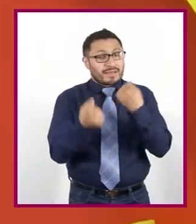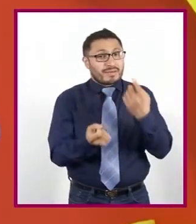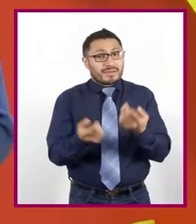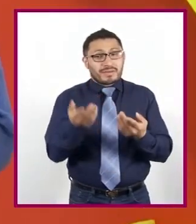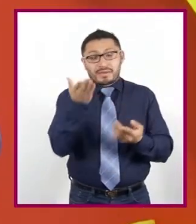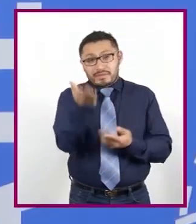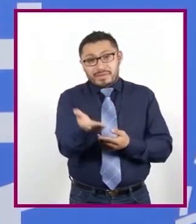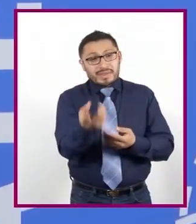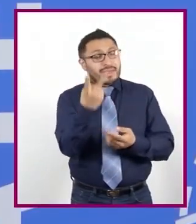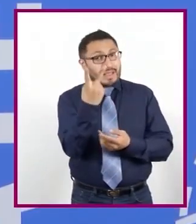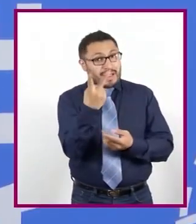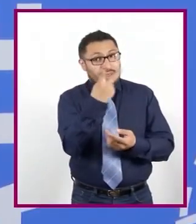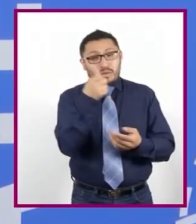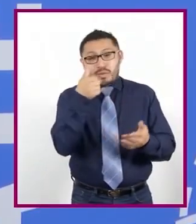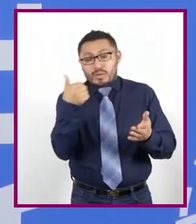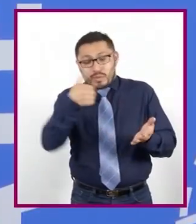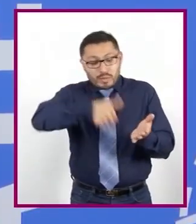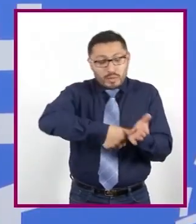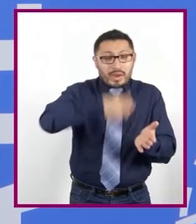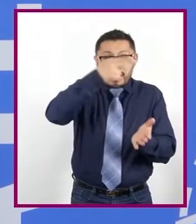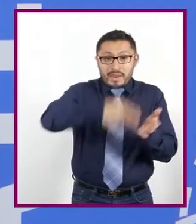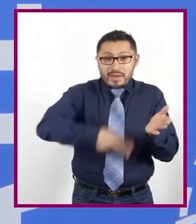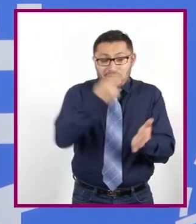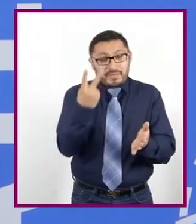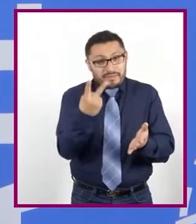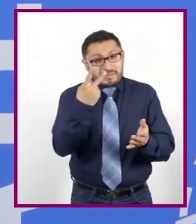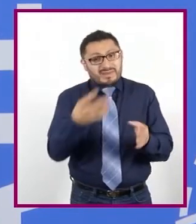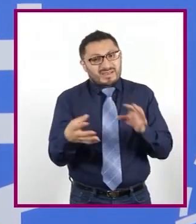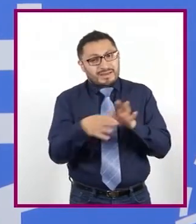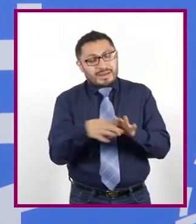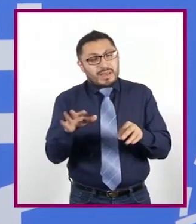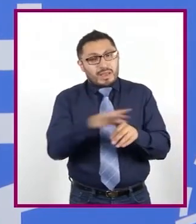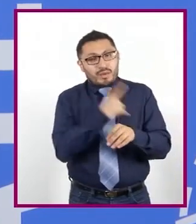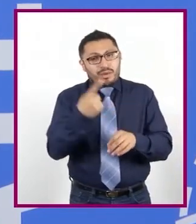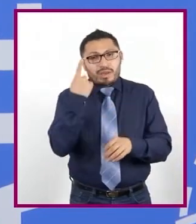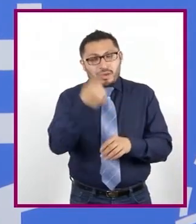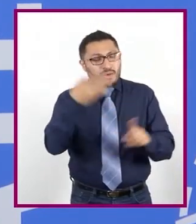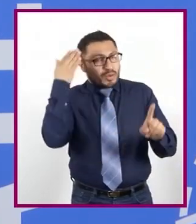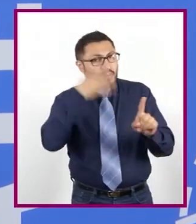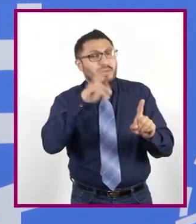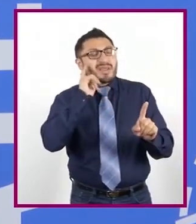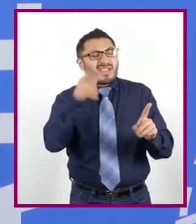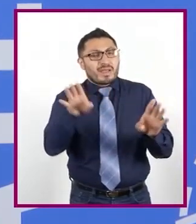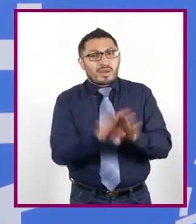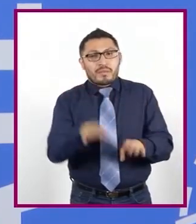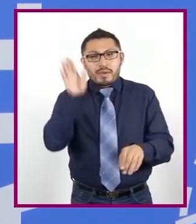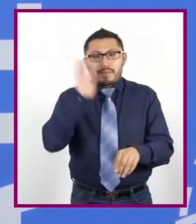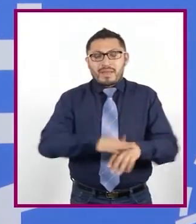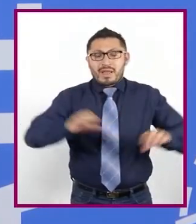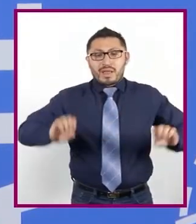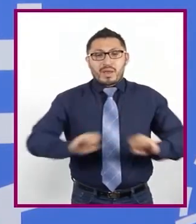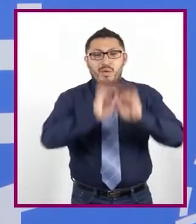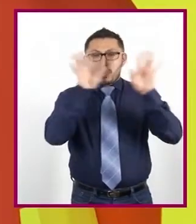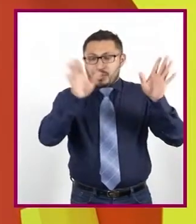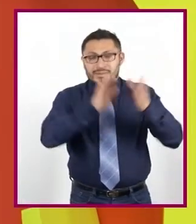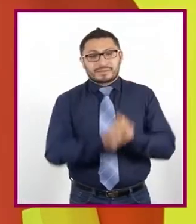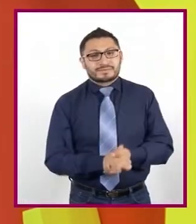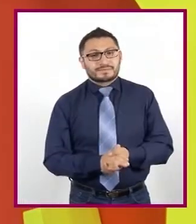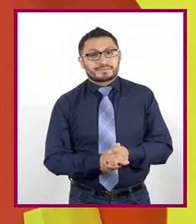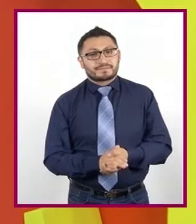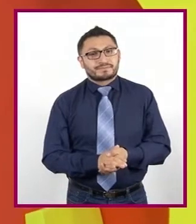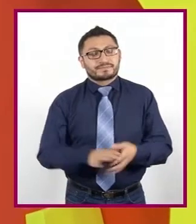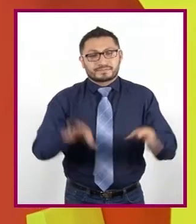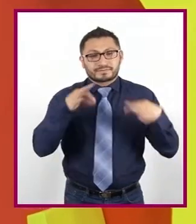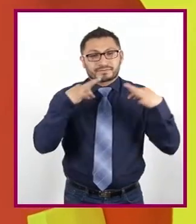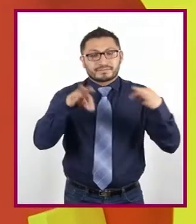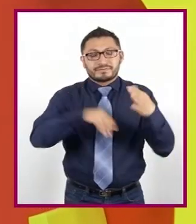huella y firma. Exacto, porque una de sus funciones es ser lo más claro posible. Los